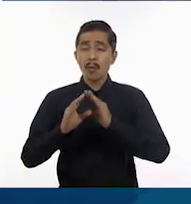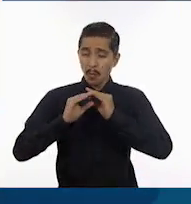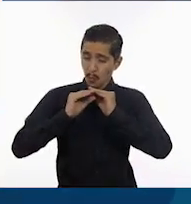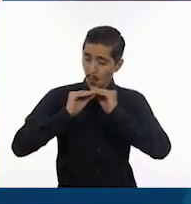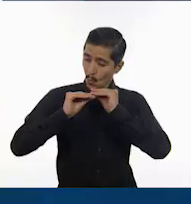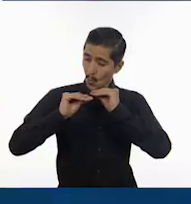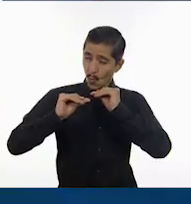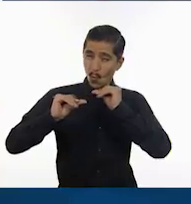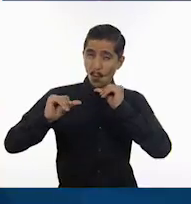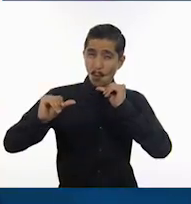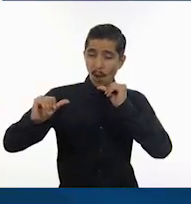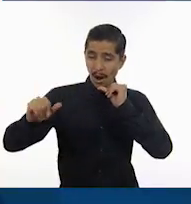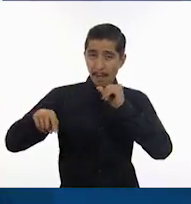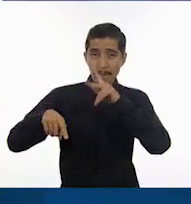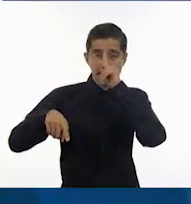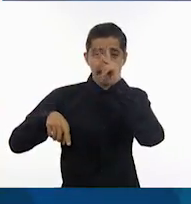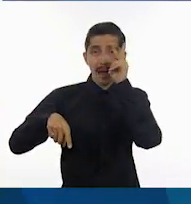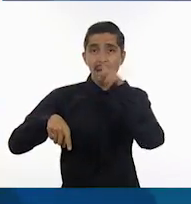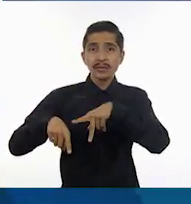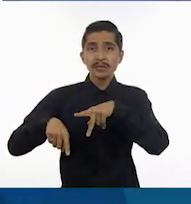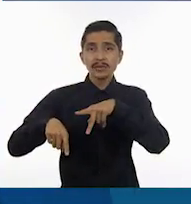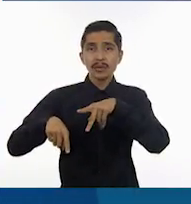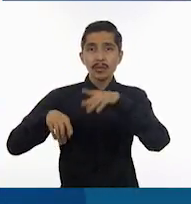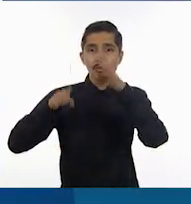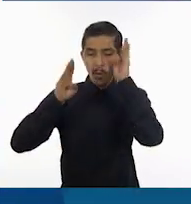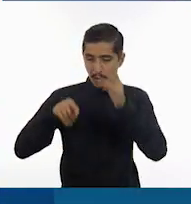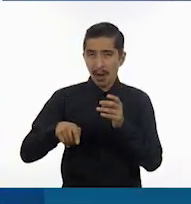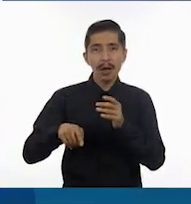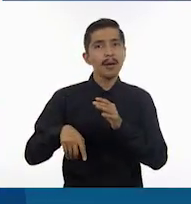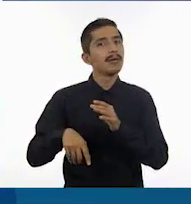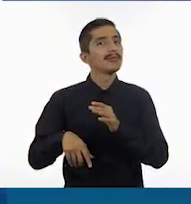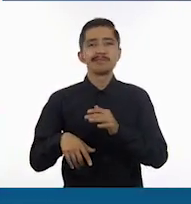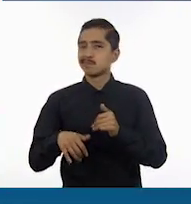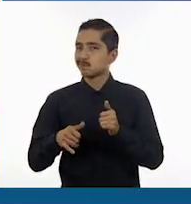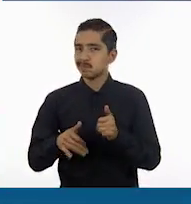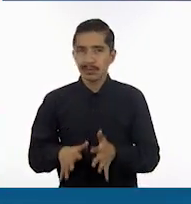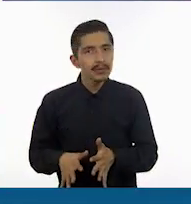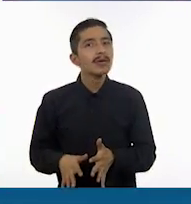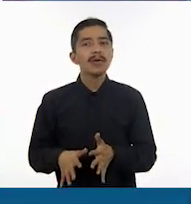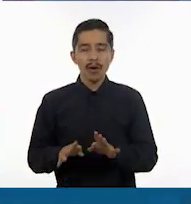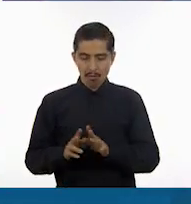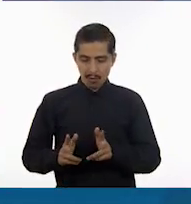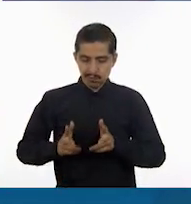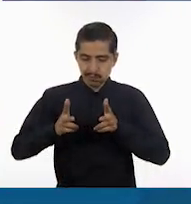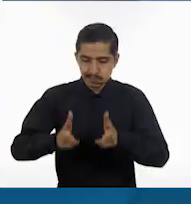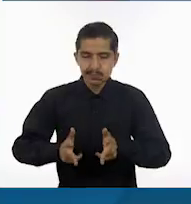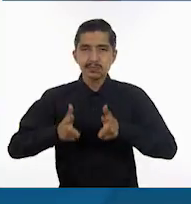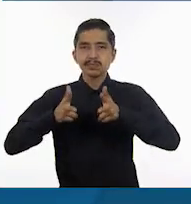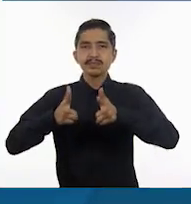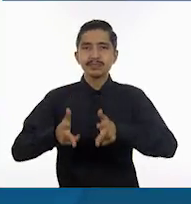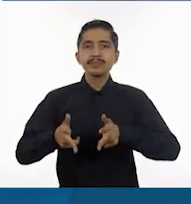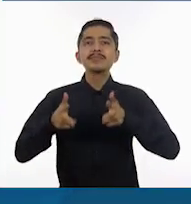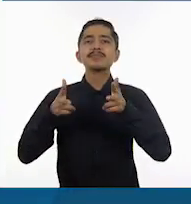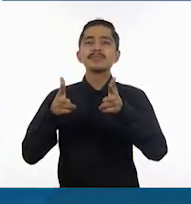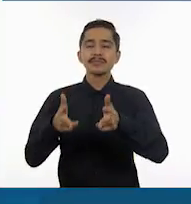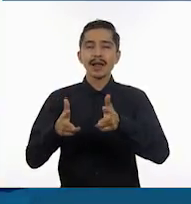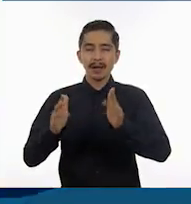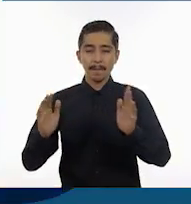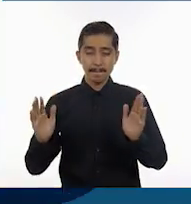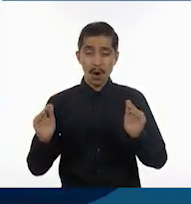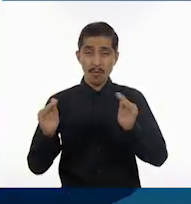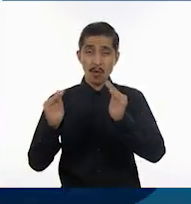es pésimo, y las mulas apenas podían con el cargado carruaje en las ásperas crestas de los